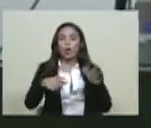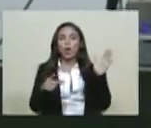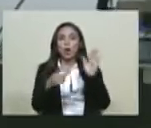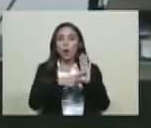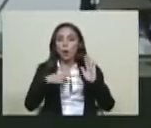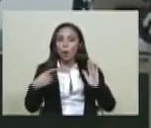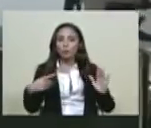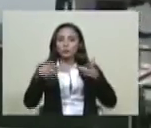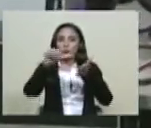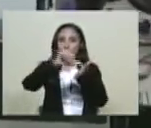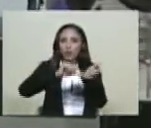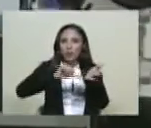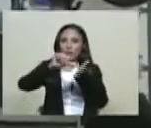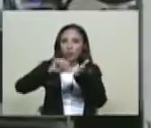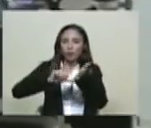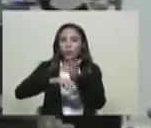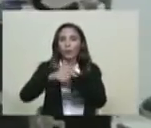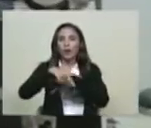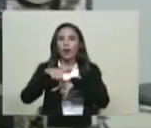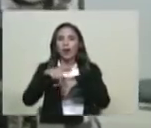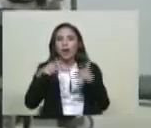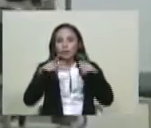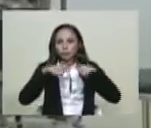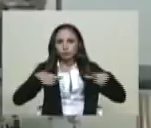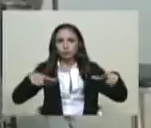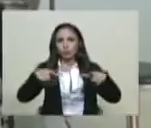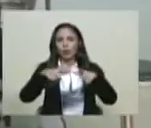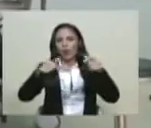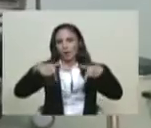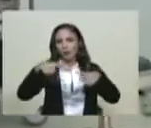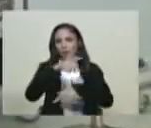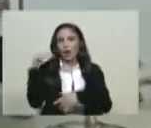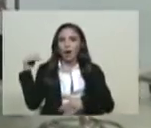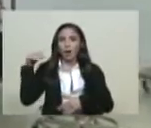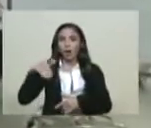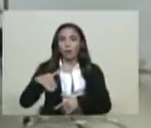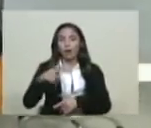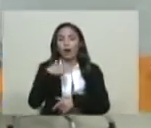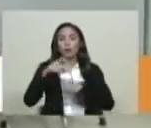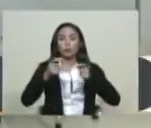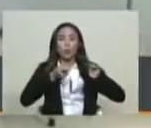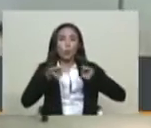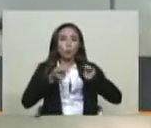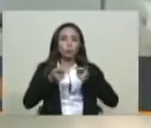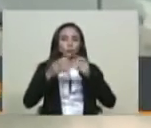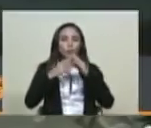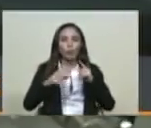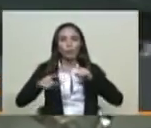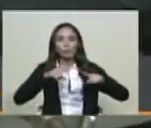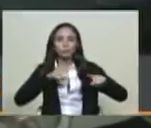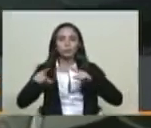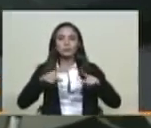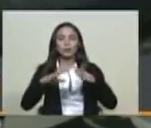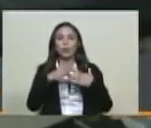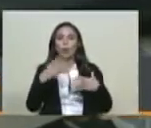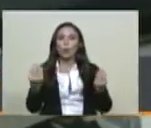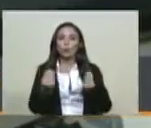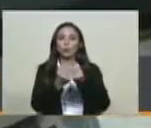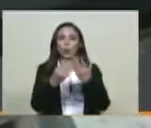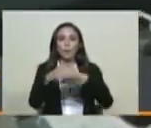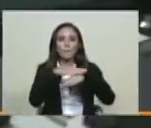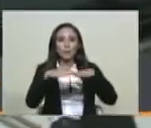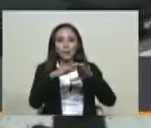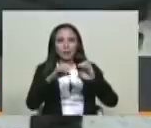quirófanos para el pueblo de Aragua. Bueno, un trabajo totalmente coordinado con el Ministerio de Salud, el